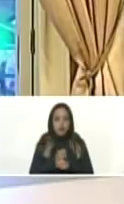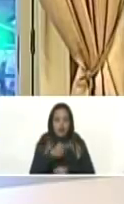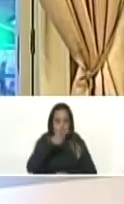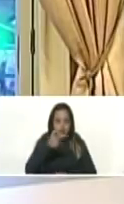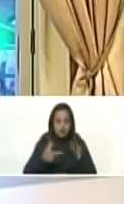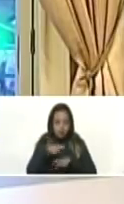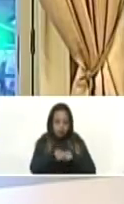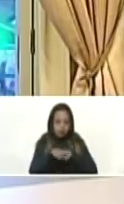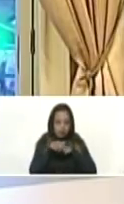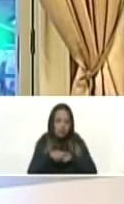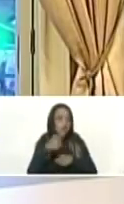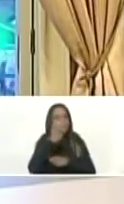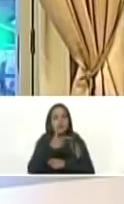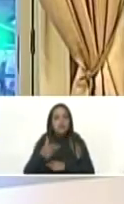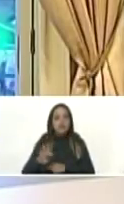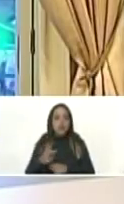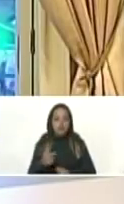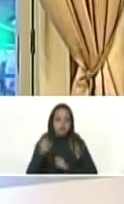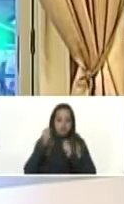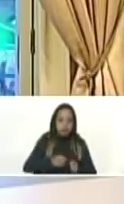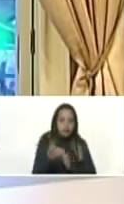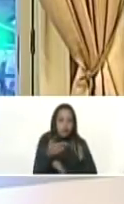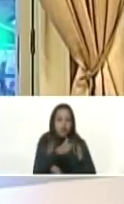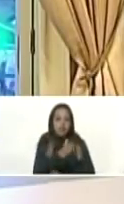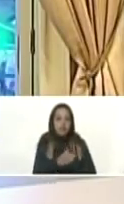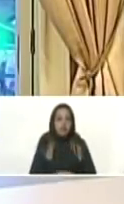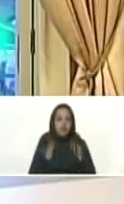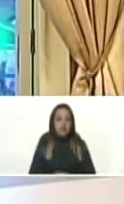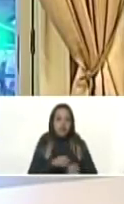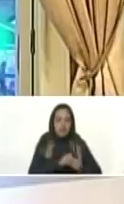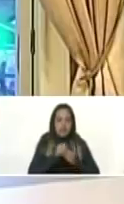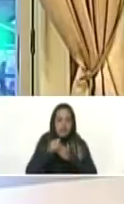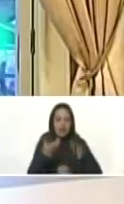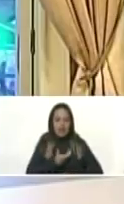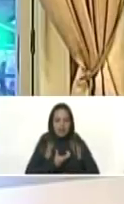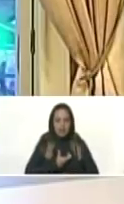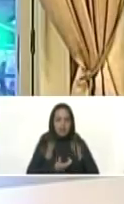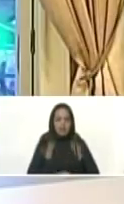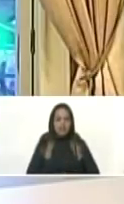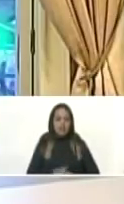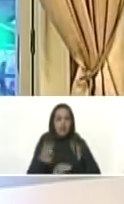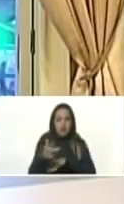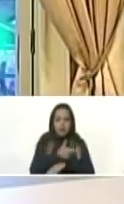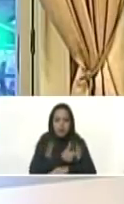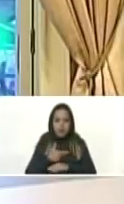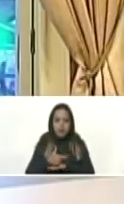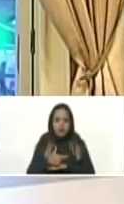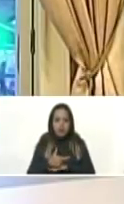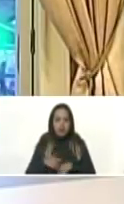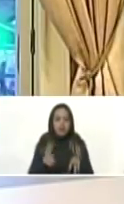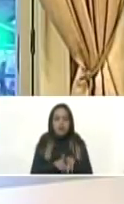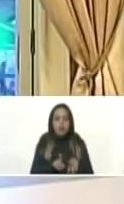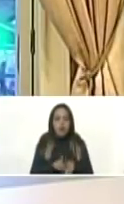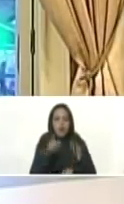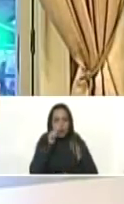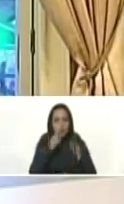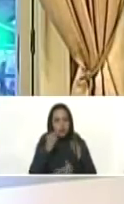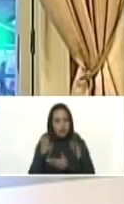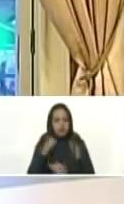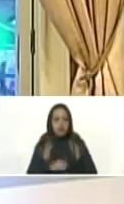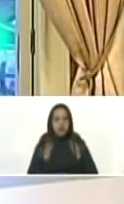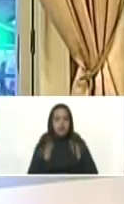pescadores, del poder popular, el liderazgo de los alcaldes, las alcaldesas, de los gobernadores como Edwin, de